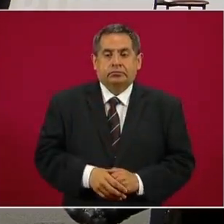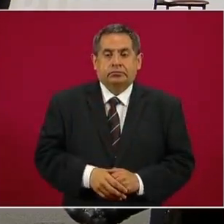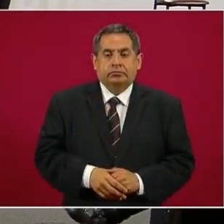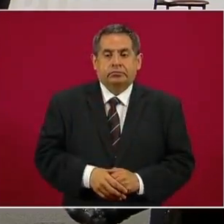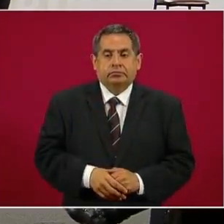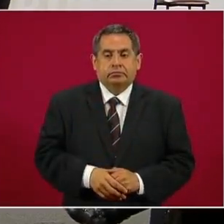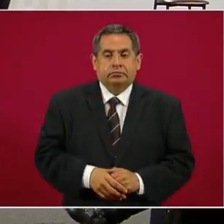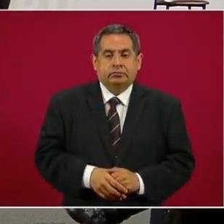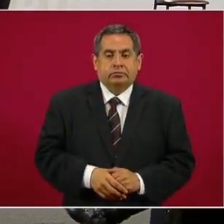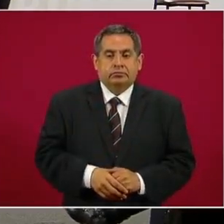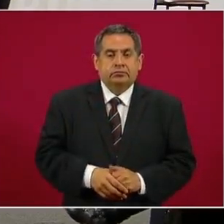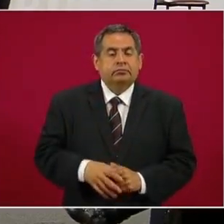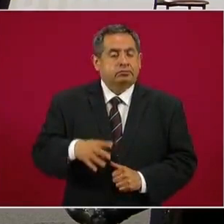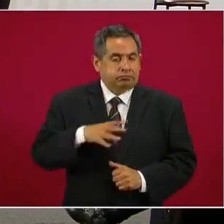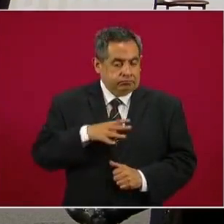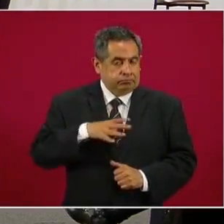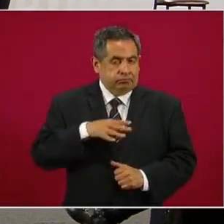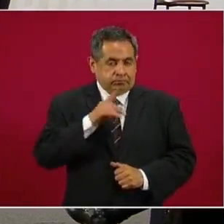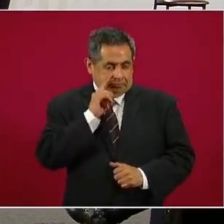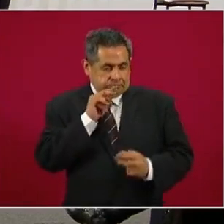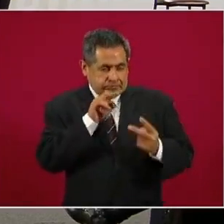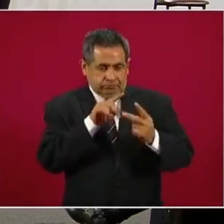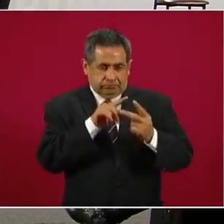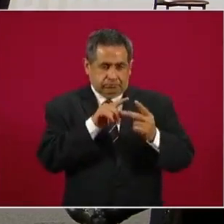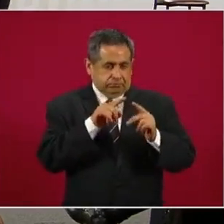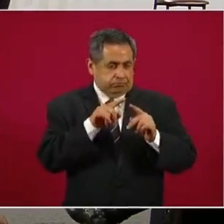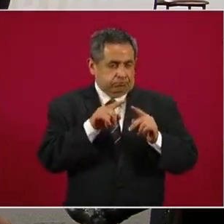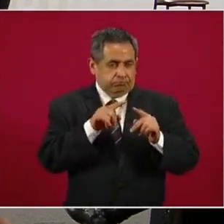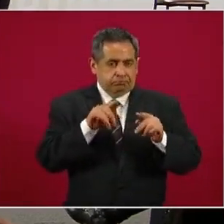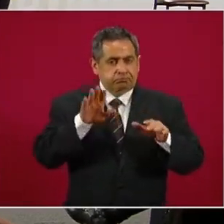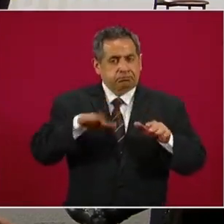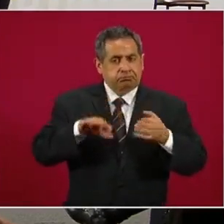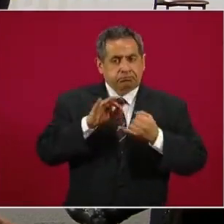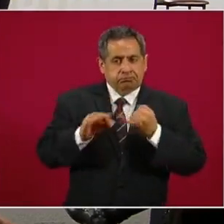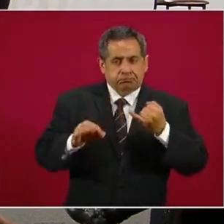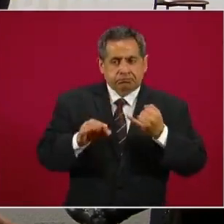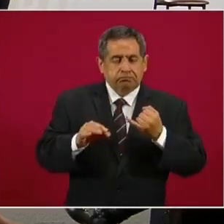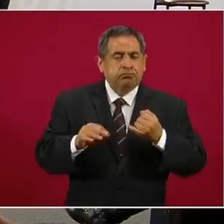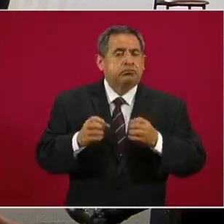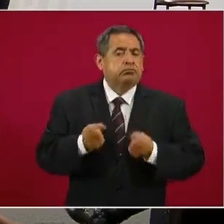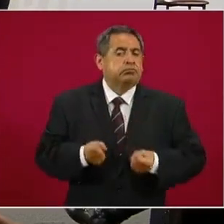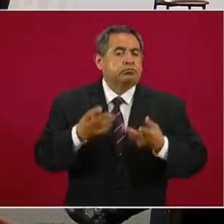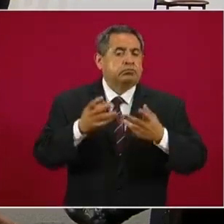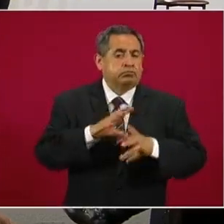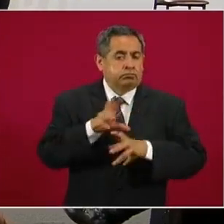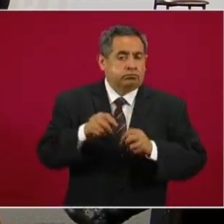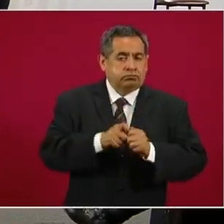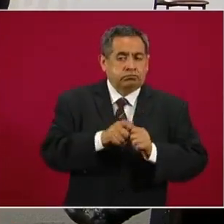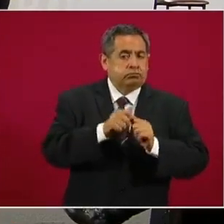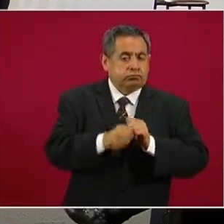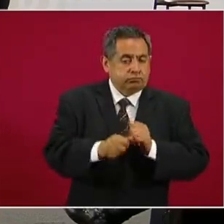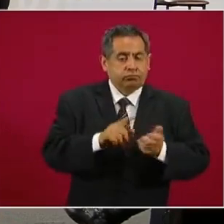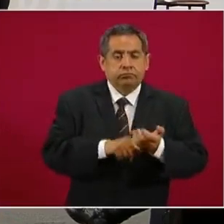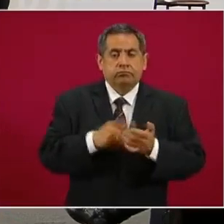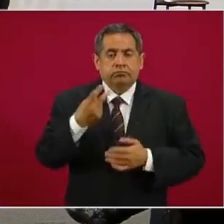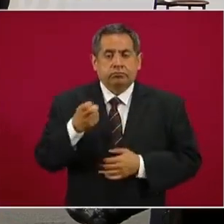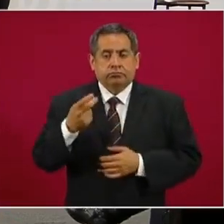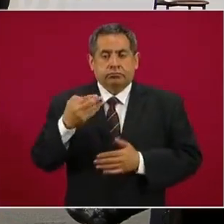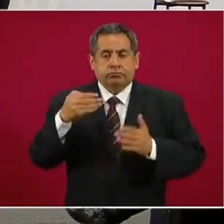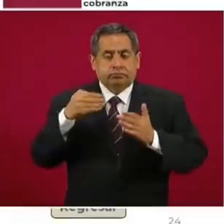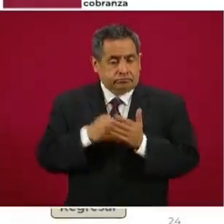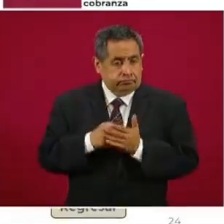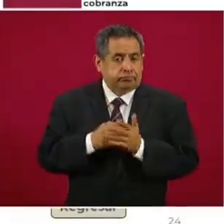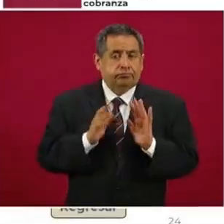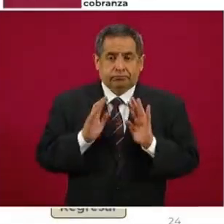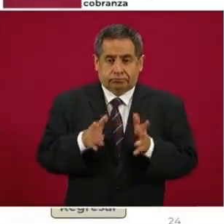Entonces, acá vemos en el cuadro cuánto es de efectivo. El efectivo son los 225,000, que son los